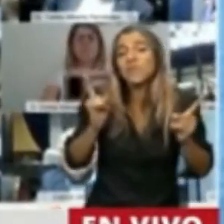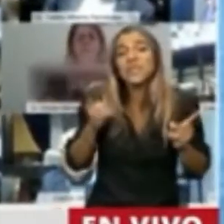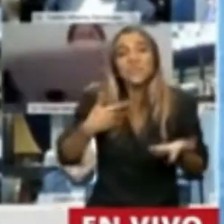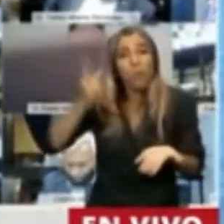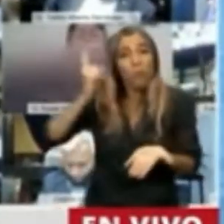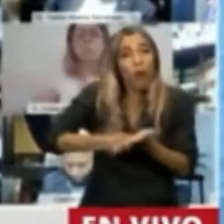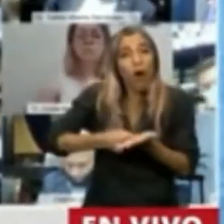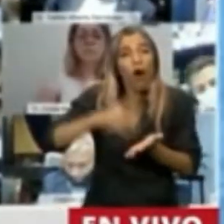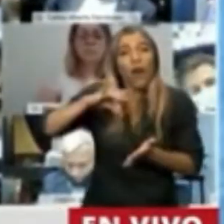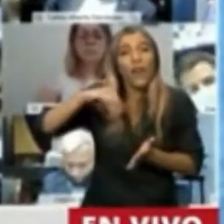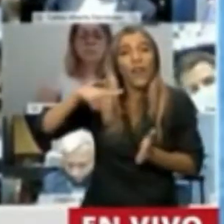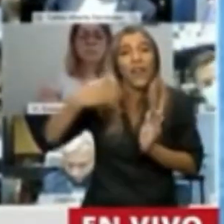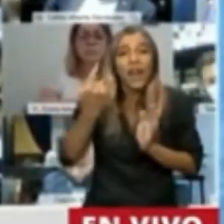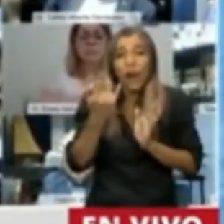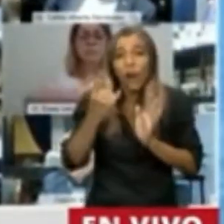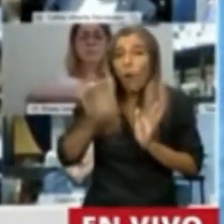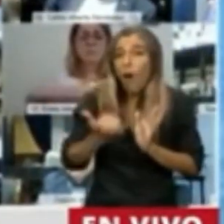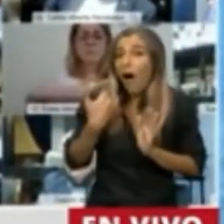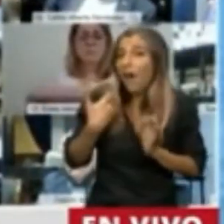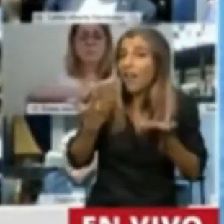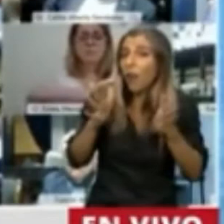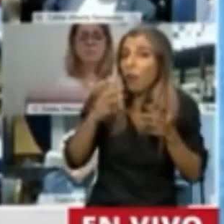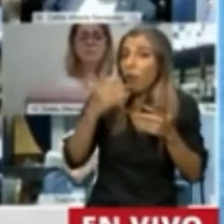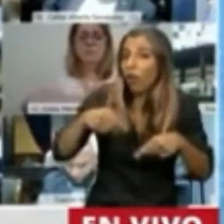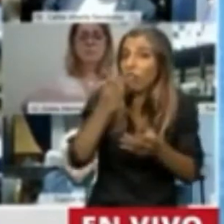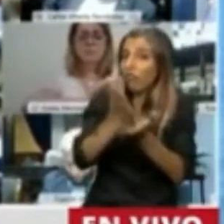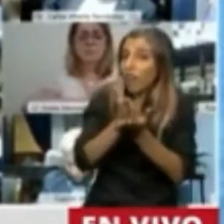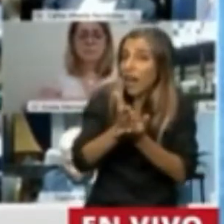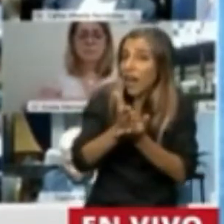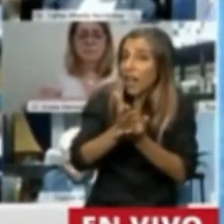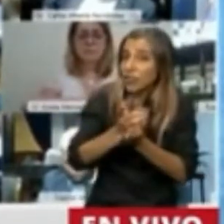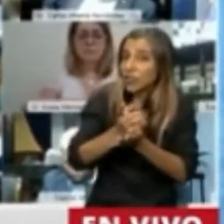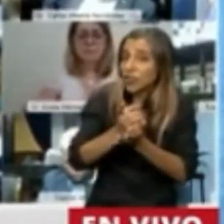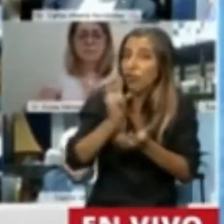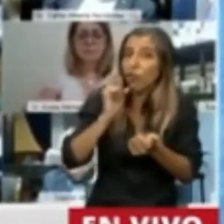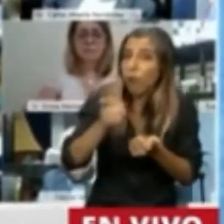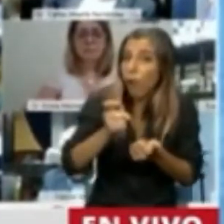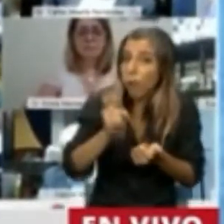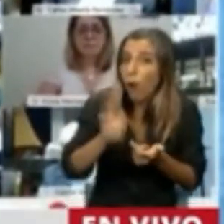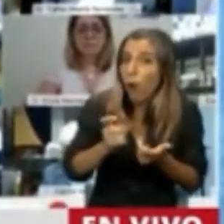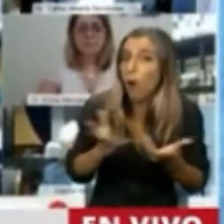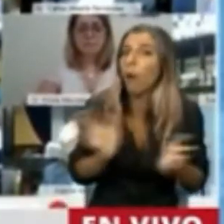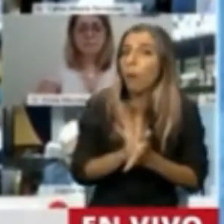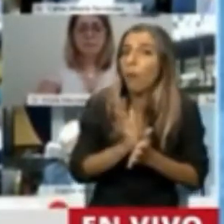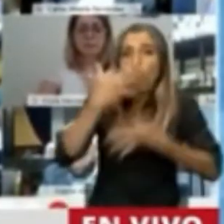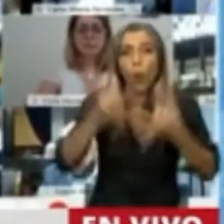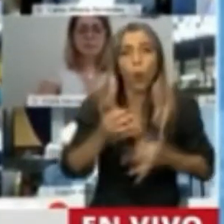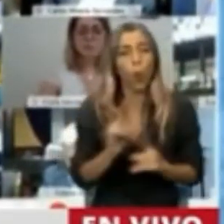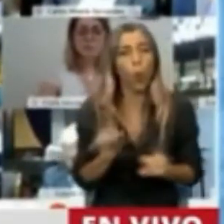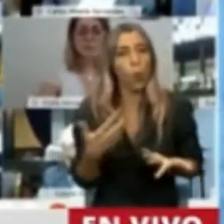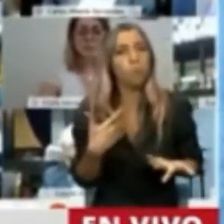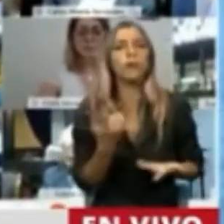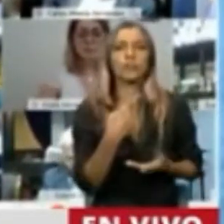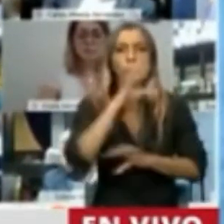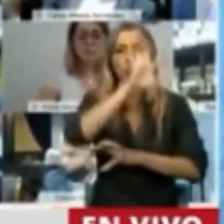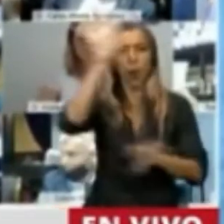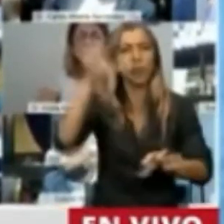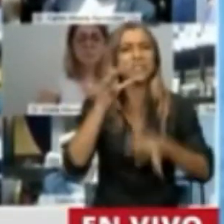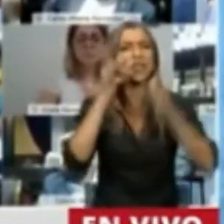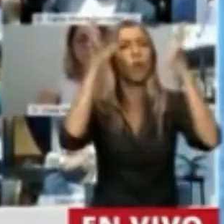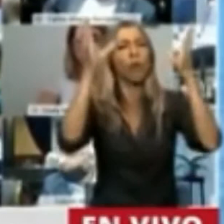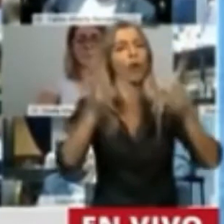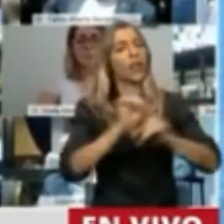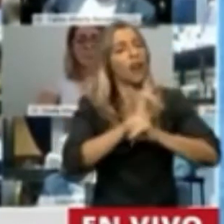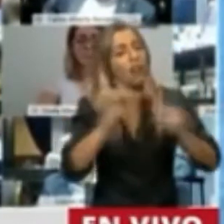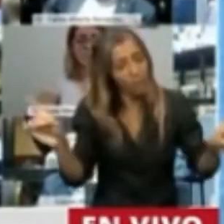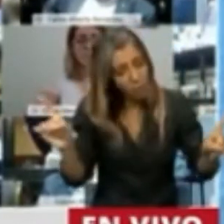y las restricciones. Pero no puede ser que por encima de eso las provincias puedan disponer como si no pasara nada. Y para eso elevamos un proyecto de ley, que